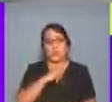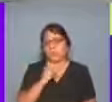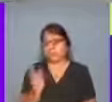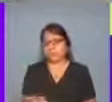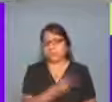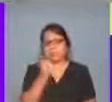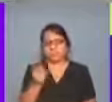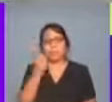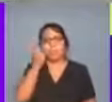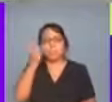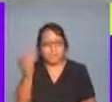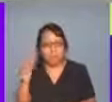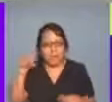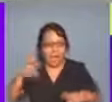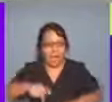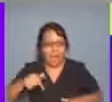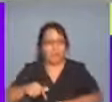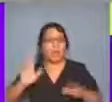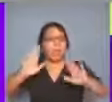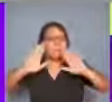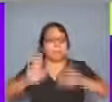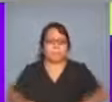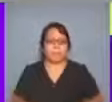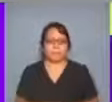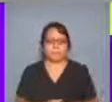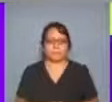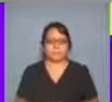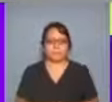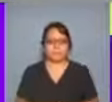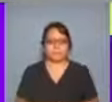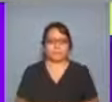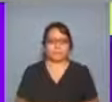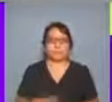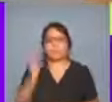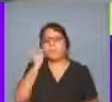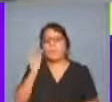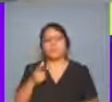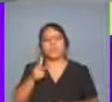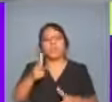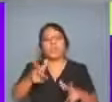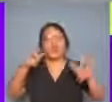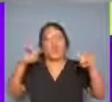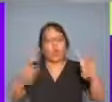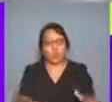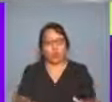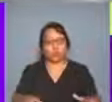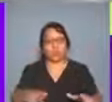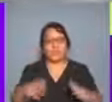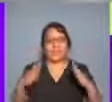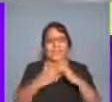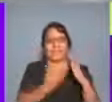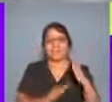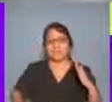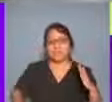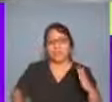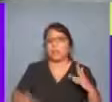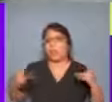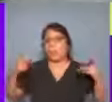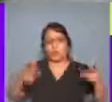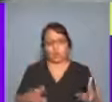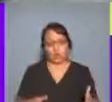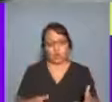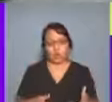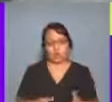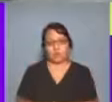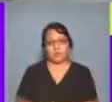por eso se está llevando a cabo un paro ahí di un paro di un corte de calle afuera de la casa de gobierno no para lo que es